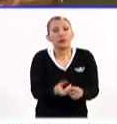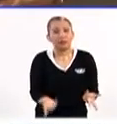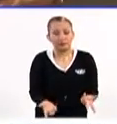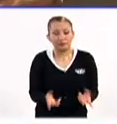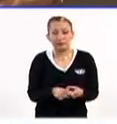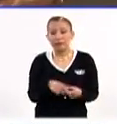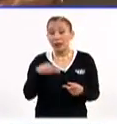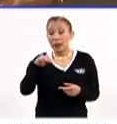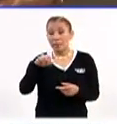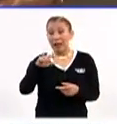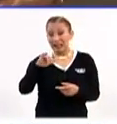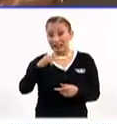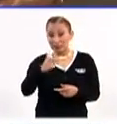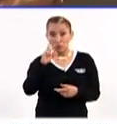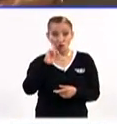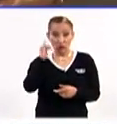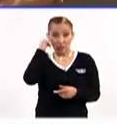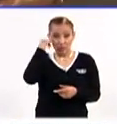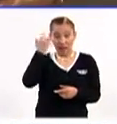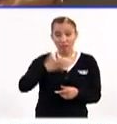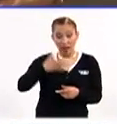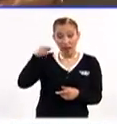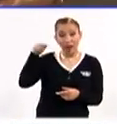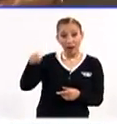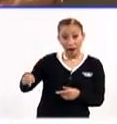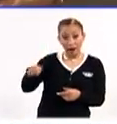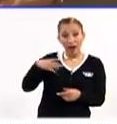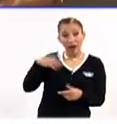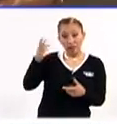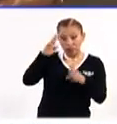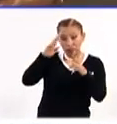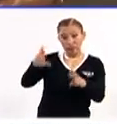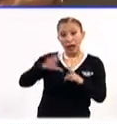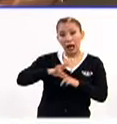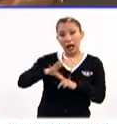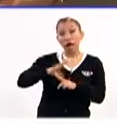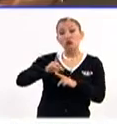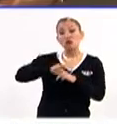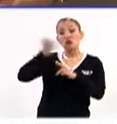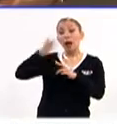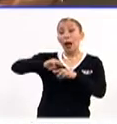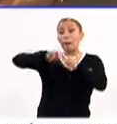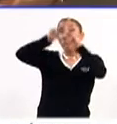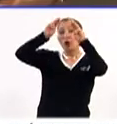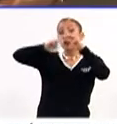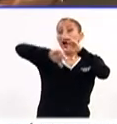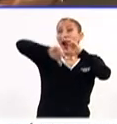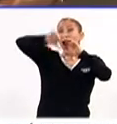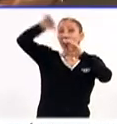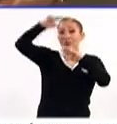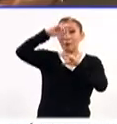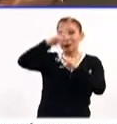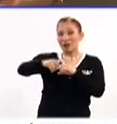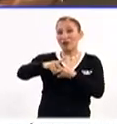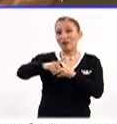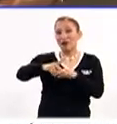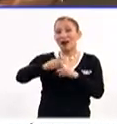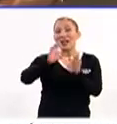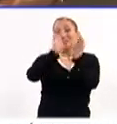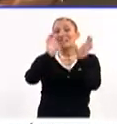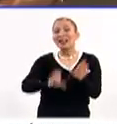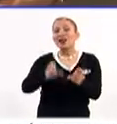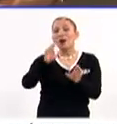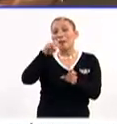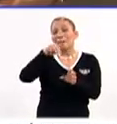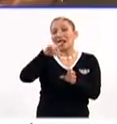en cambio, Malinche, la mujer indígena, tiene, en su honor está llamada una de las montañas más altas de nuestro territorio, el Cerro La